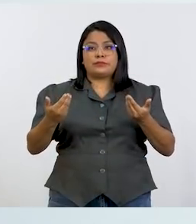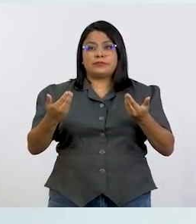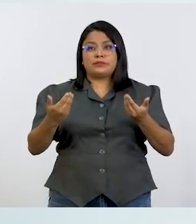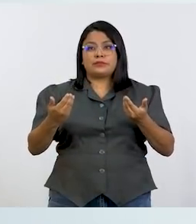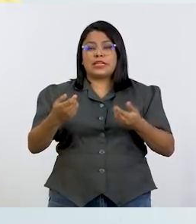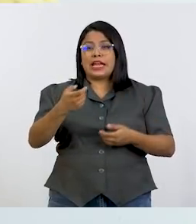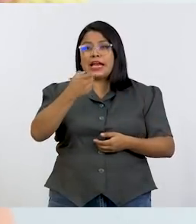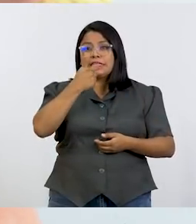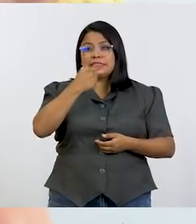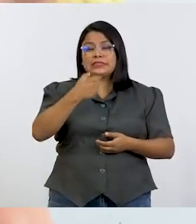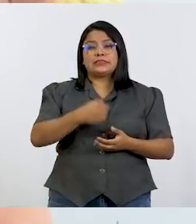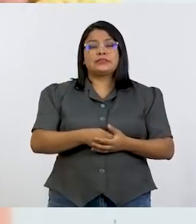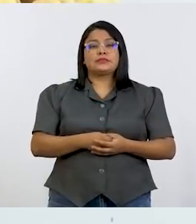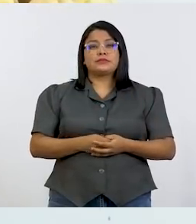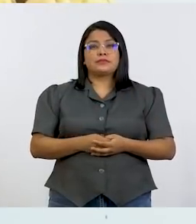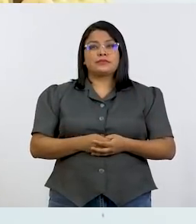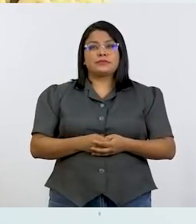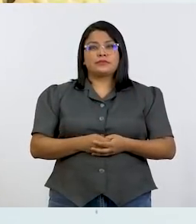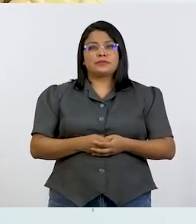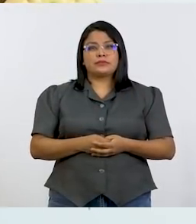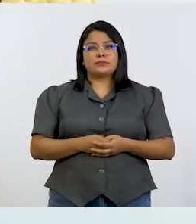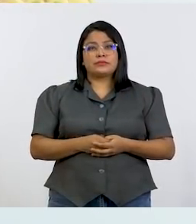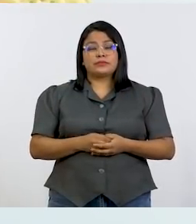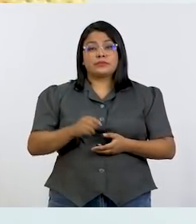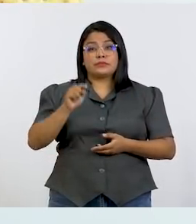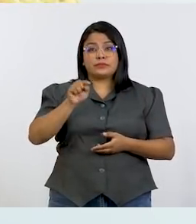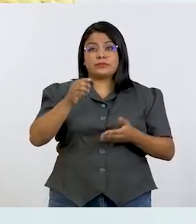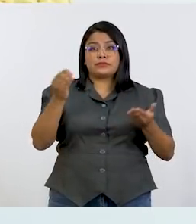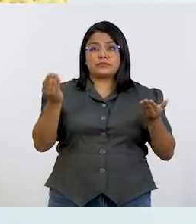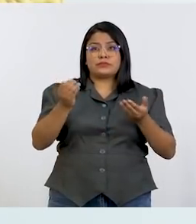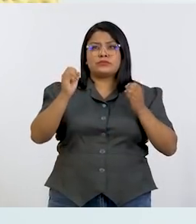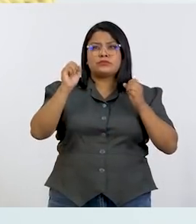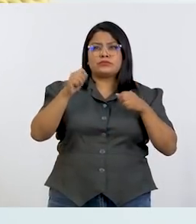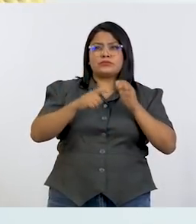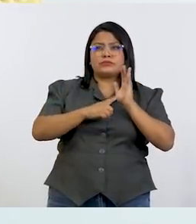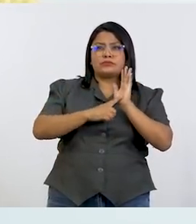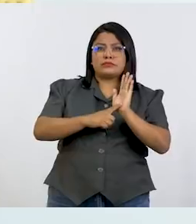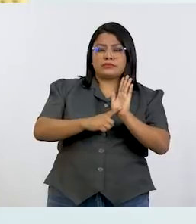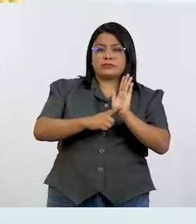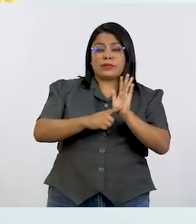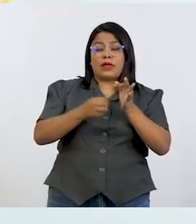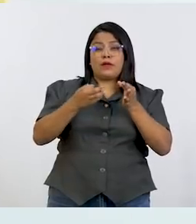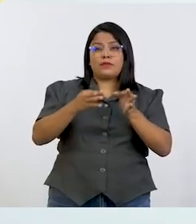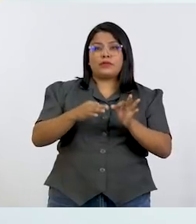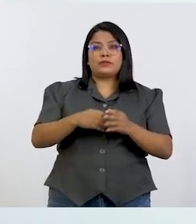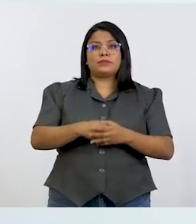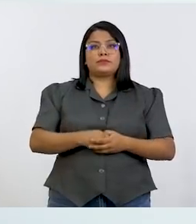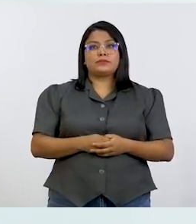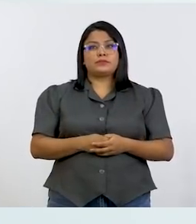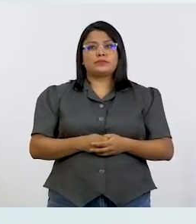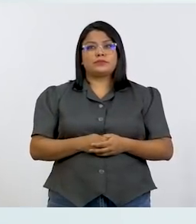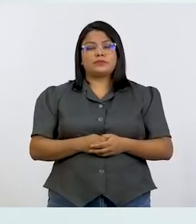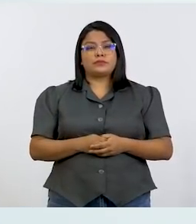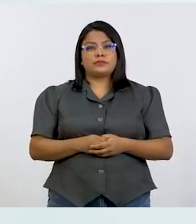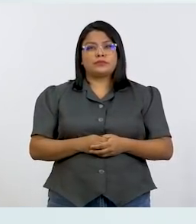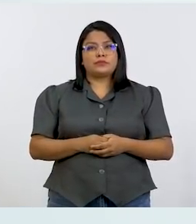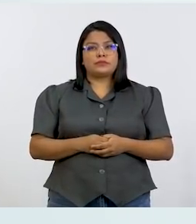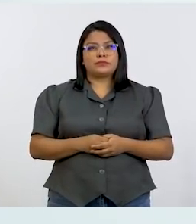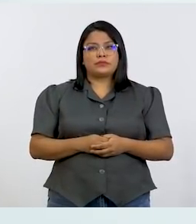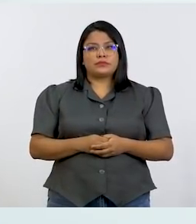Si separo las galletas que están afuera, esa acción la puedo representar de la siguiente forma.